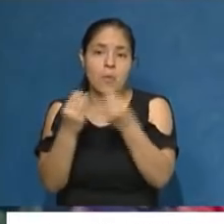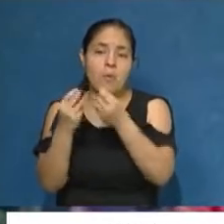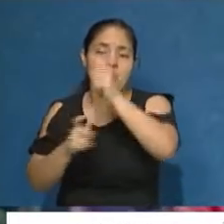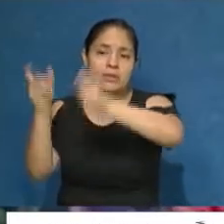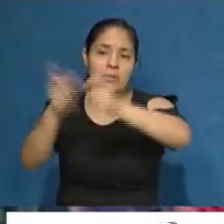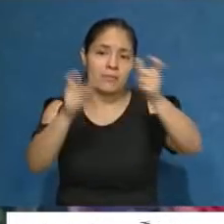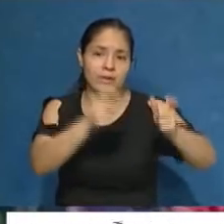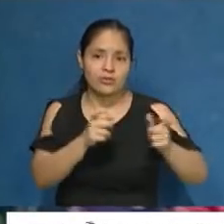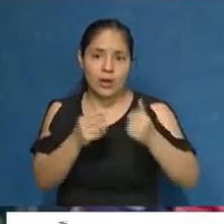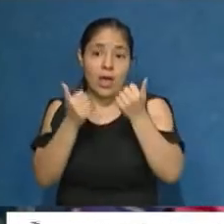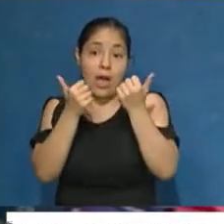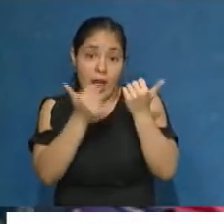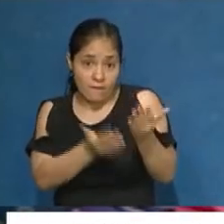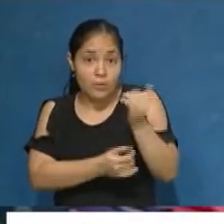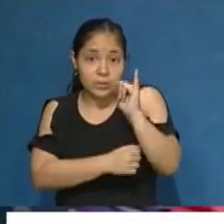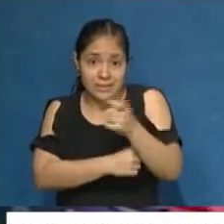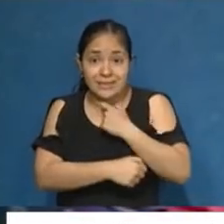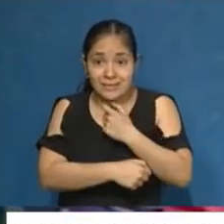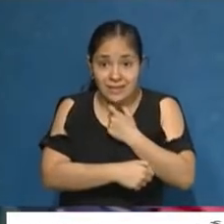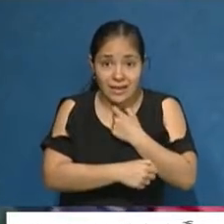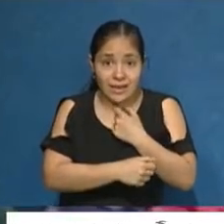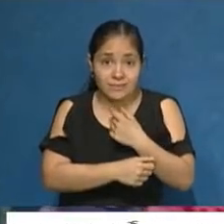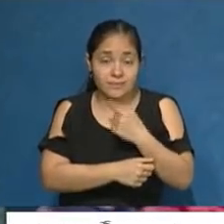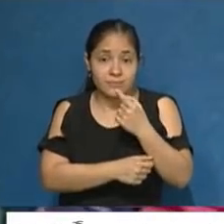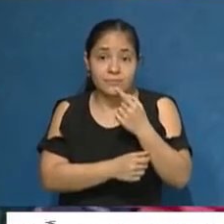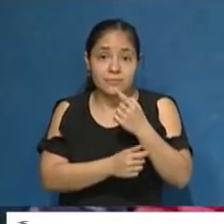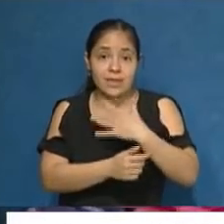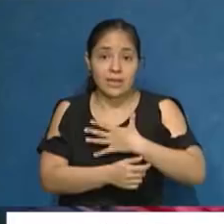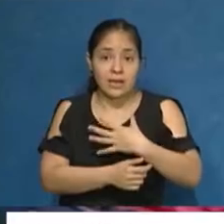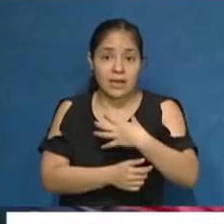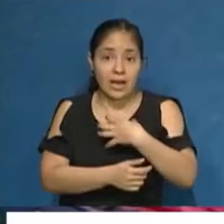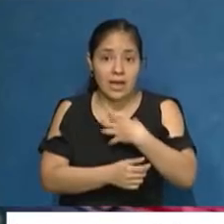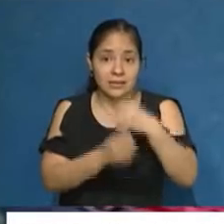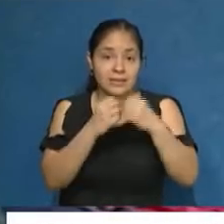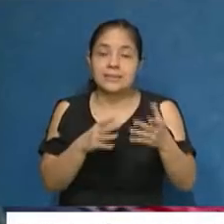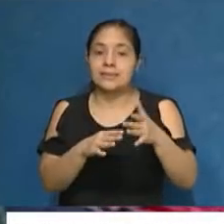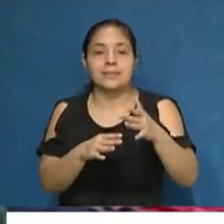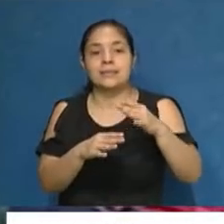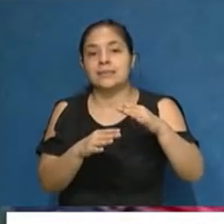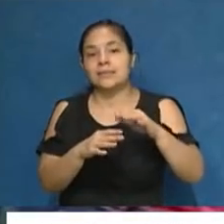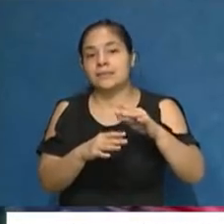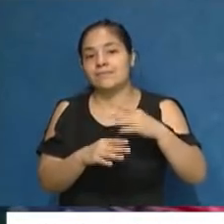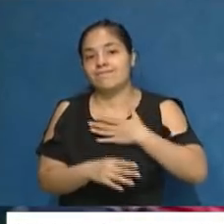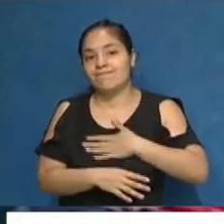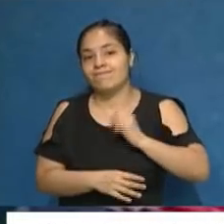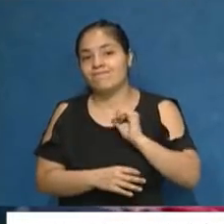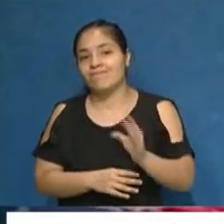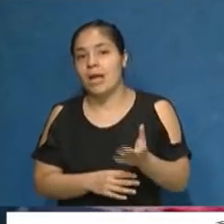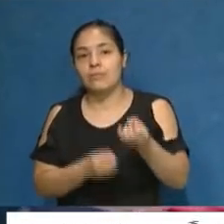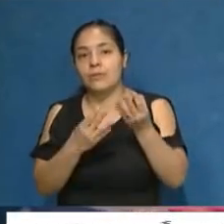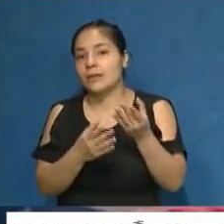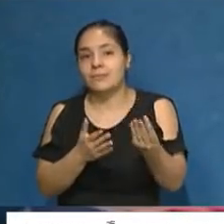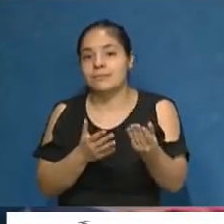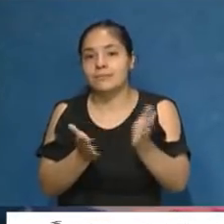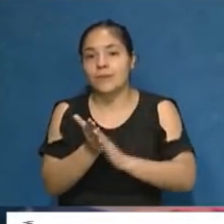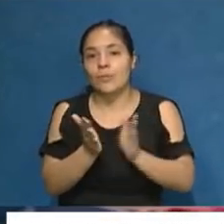gente que está a favor de que esto sucediera y que se va a sentir decepcionada porque no se haya cumplido el calendario que habíamos